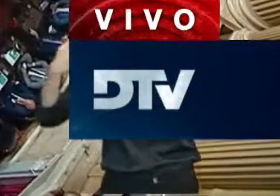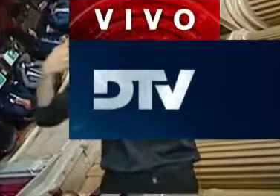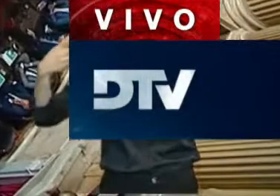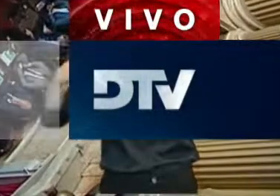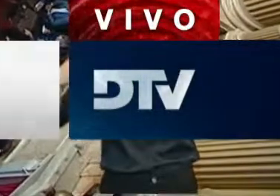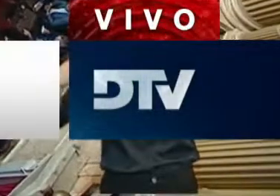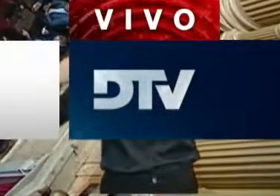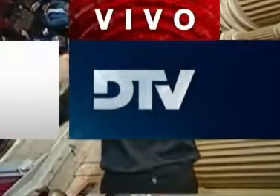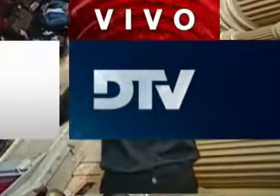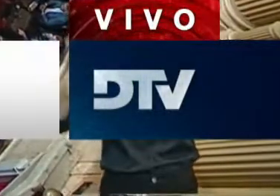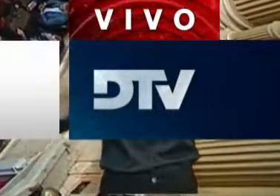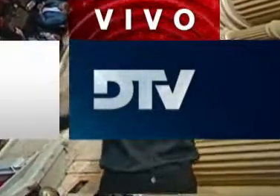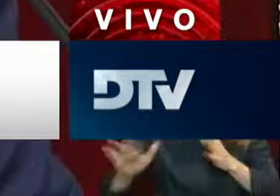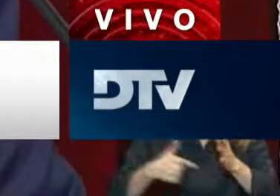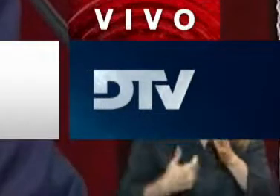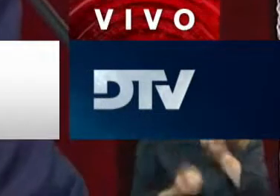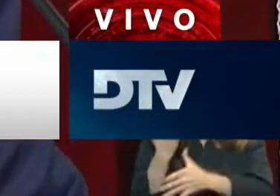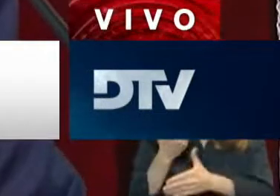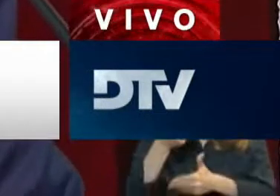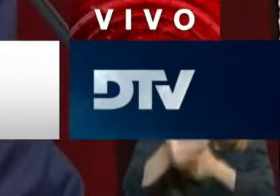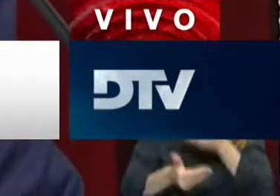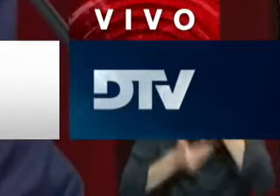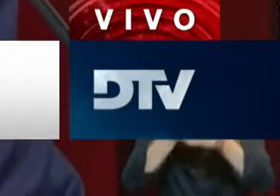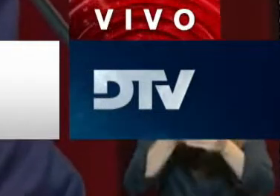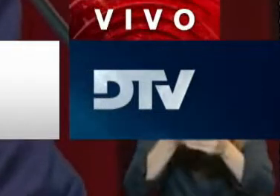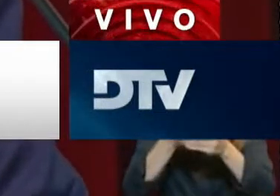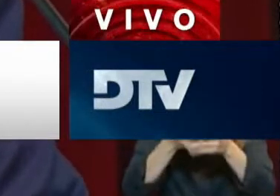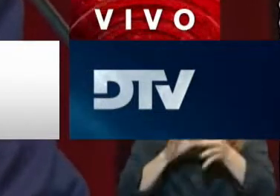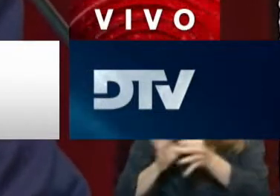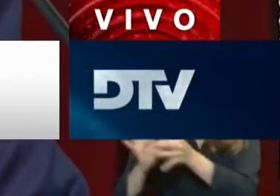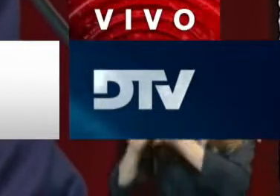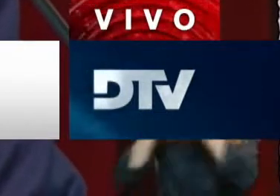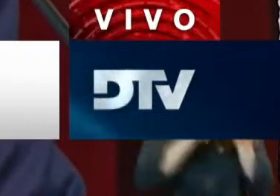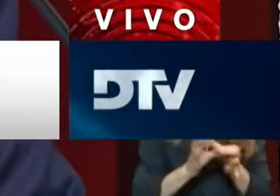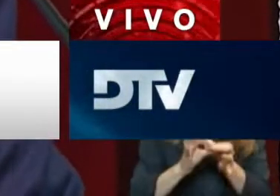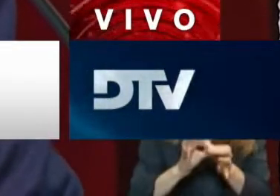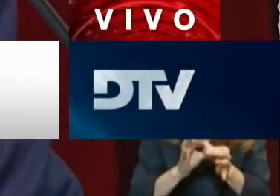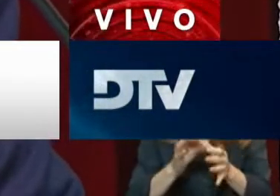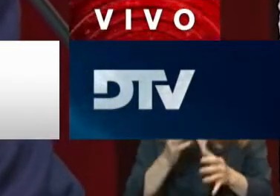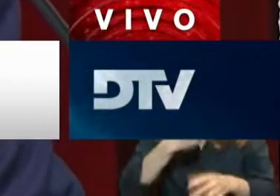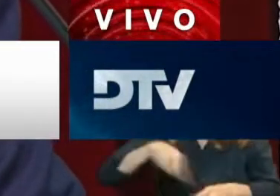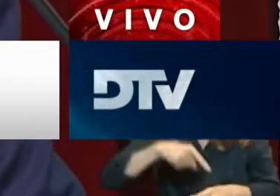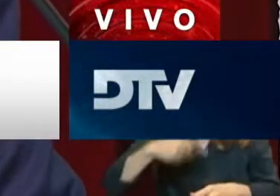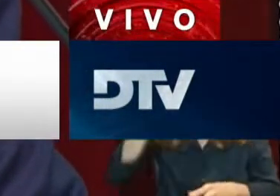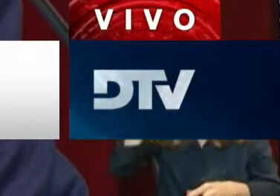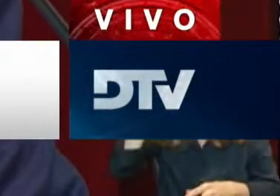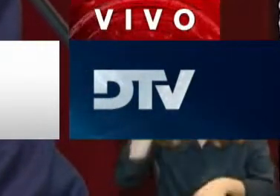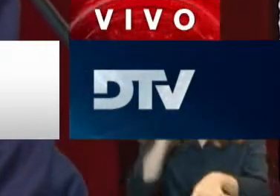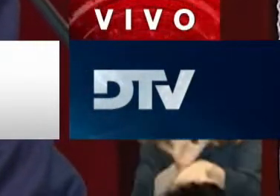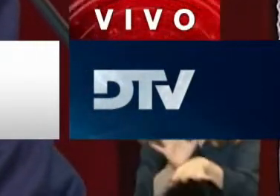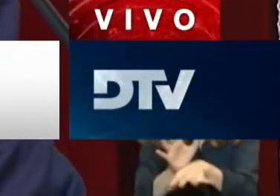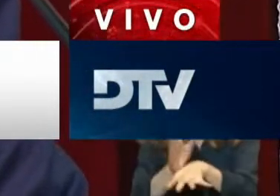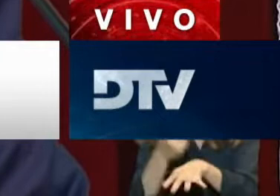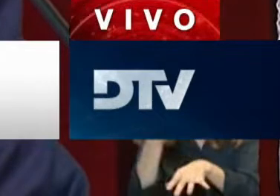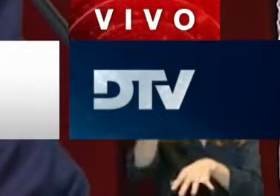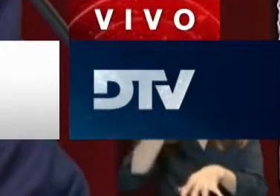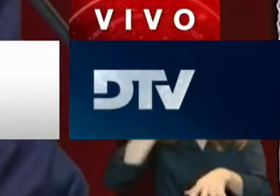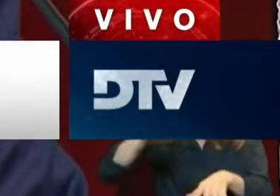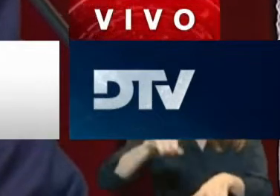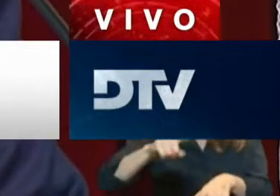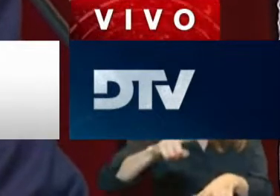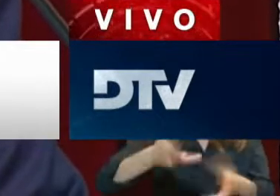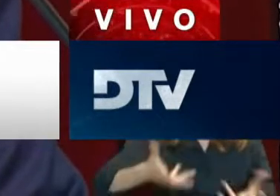Y lo decíamos, antes de partir al G20 en Bali, también antes de ir a Francia, el presidente